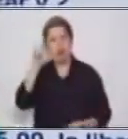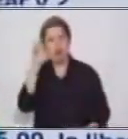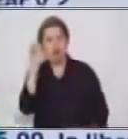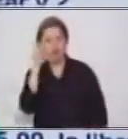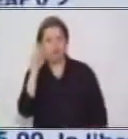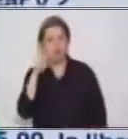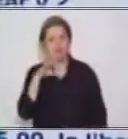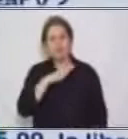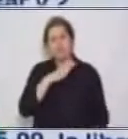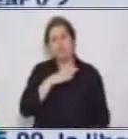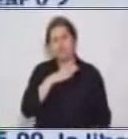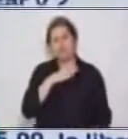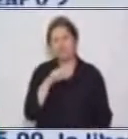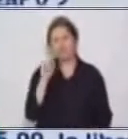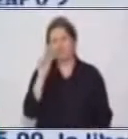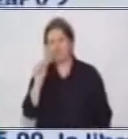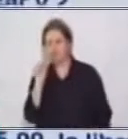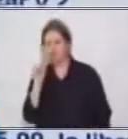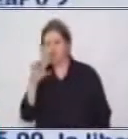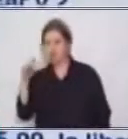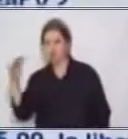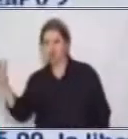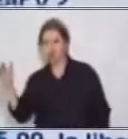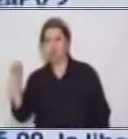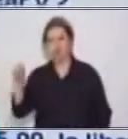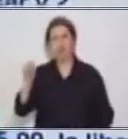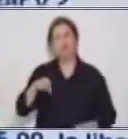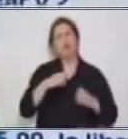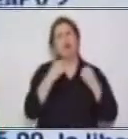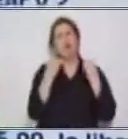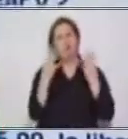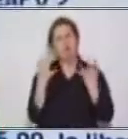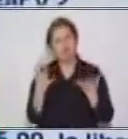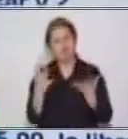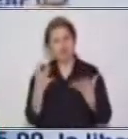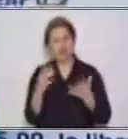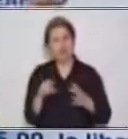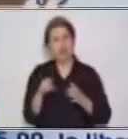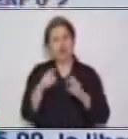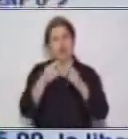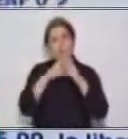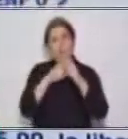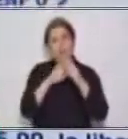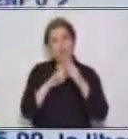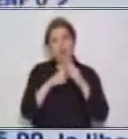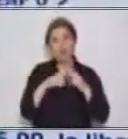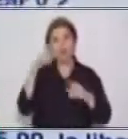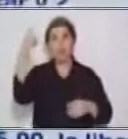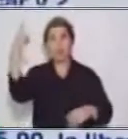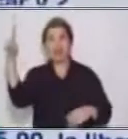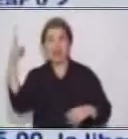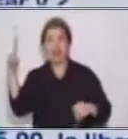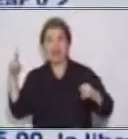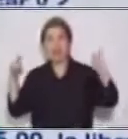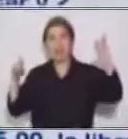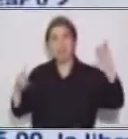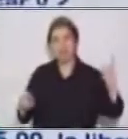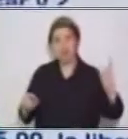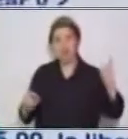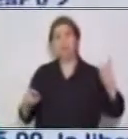2. Quiere decir que necesito 2 lugares decimales. Empiezo de derecha a izquierda.